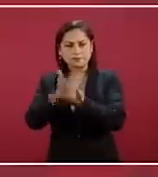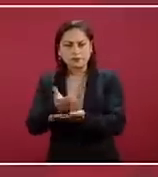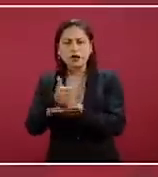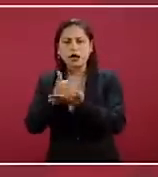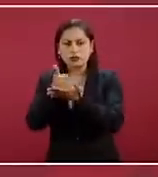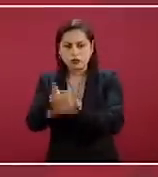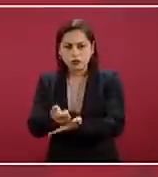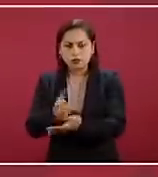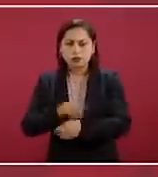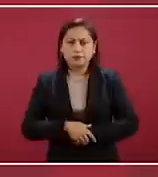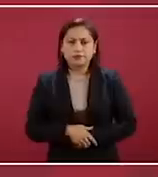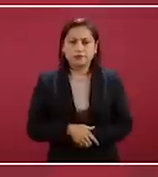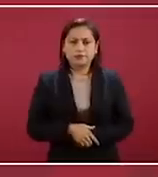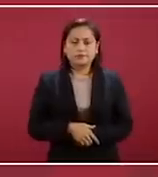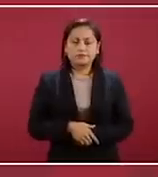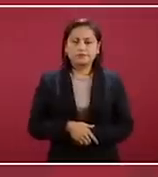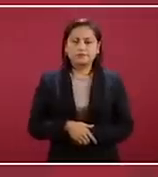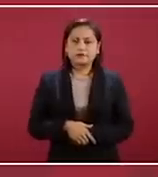un